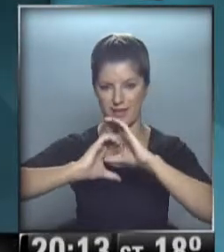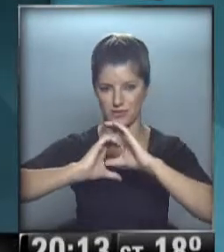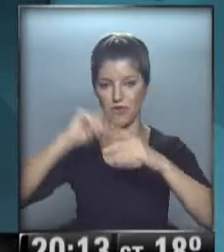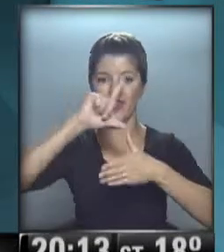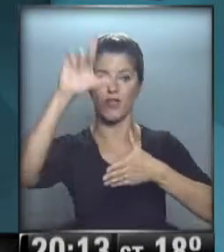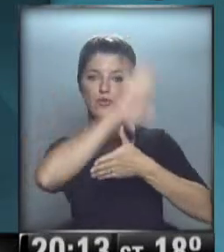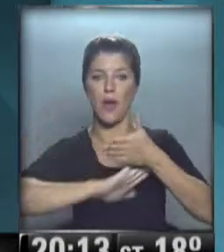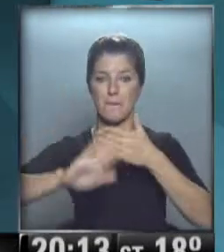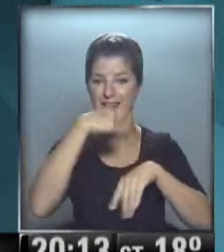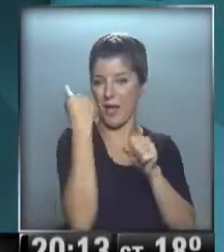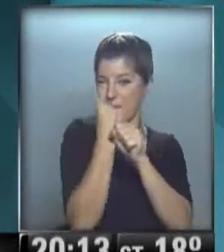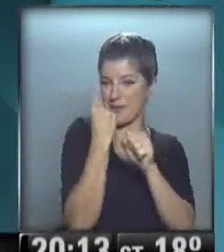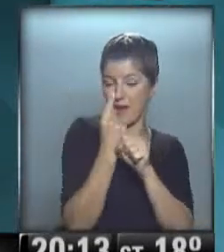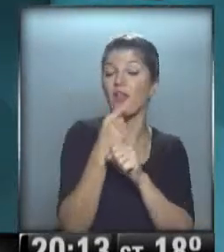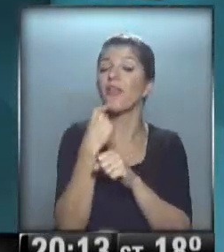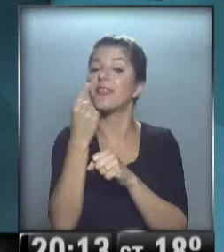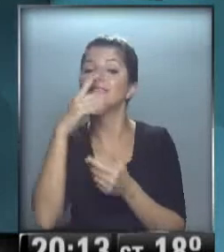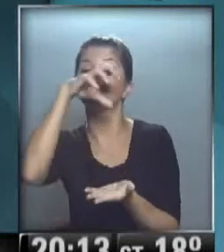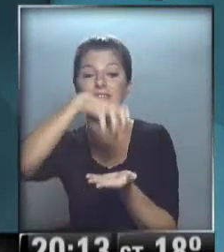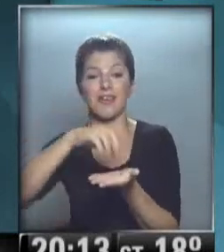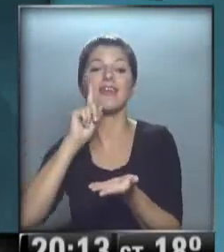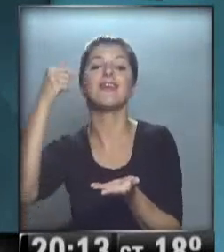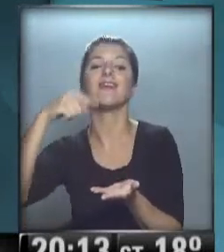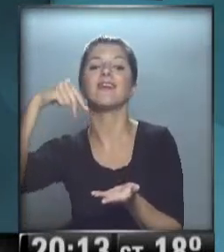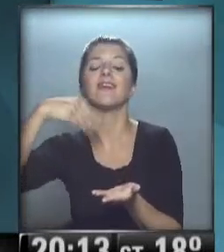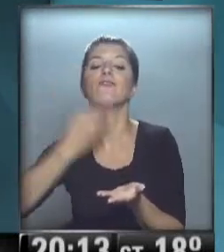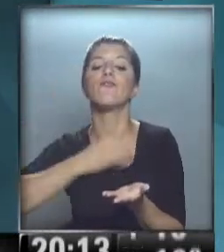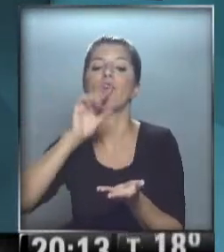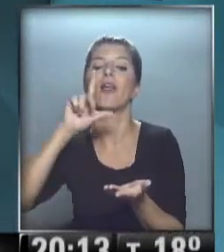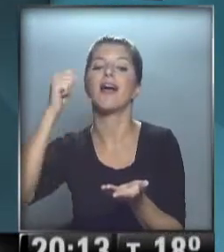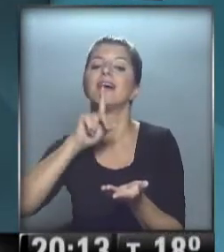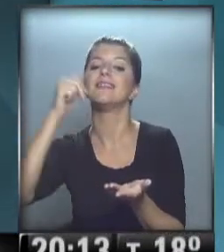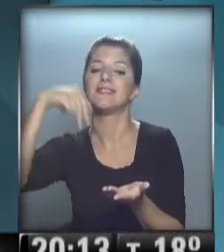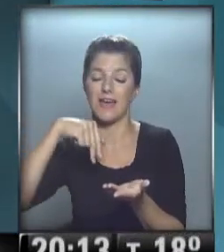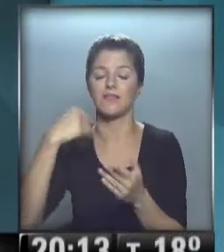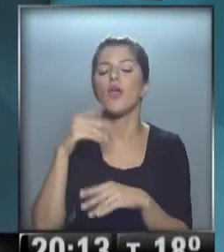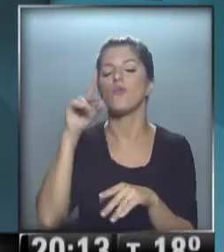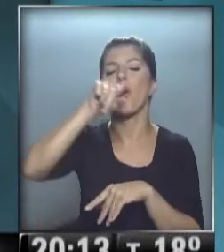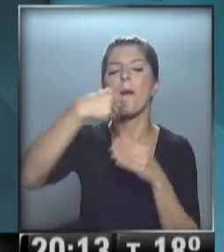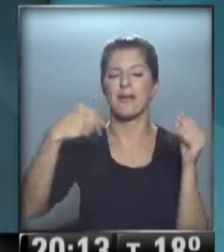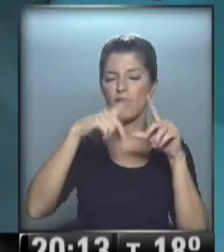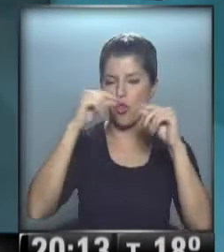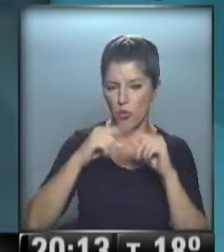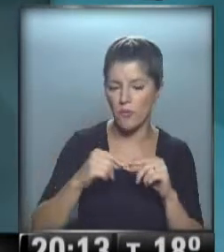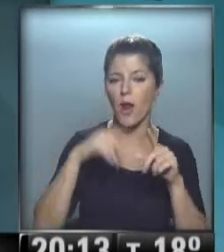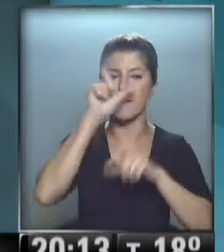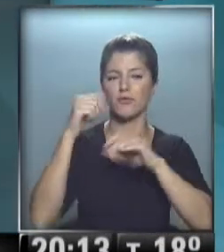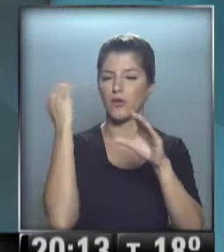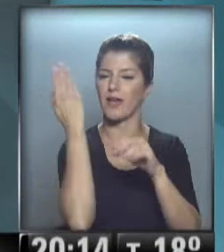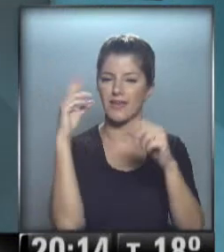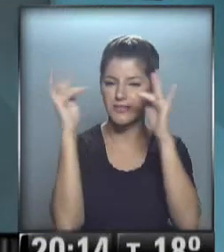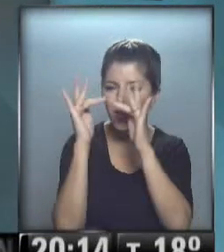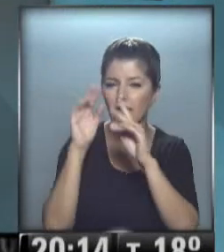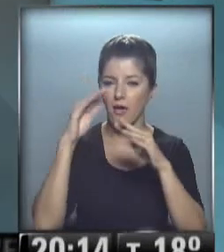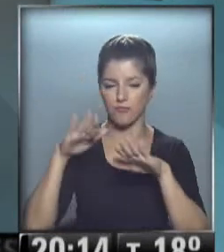Latinoamérica, según la consultora Infolatam. Se basa en la cantidad de usuarios que utilizan internet y celulares.